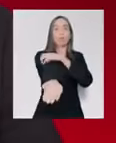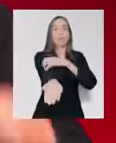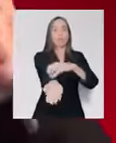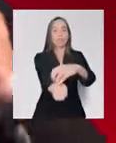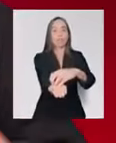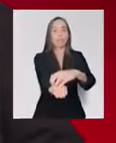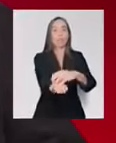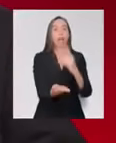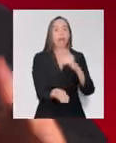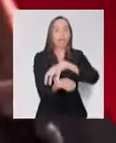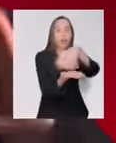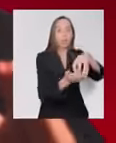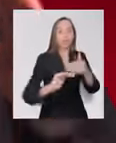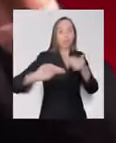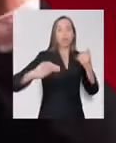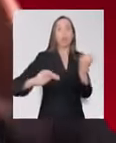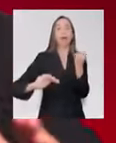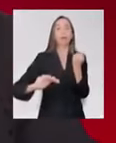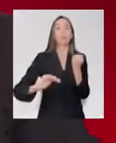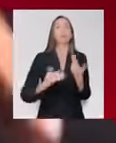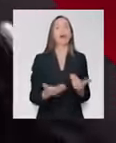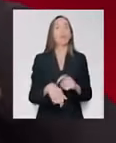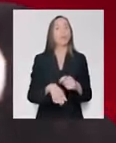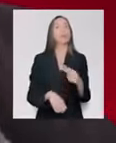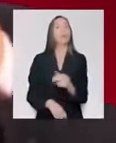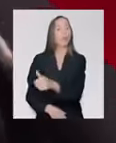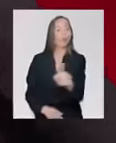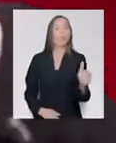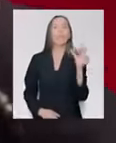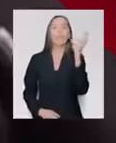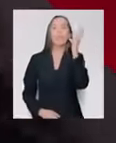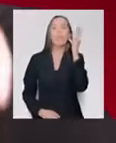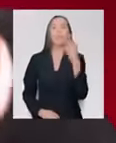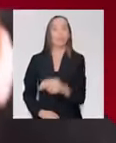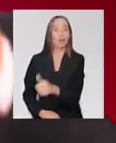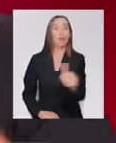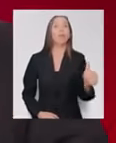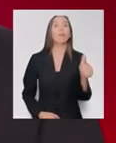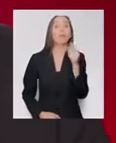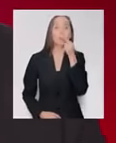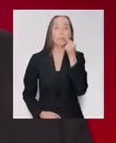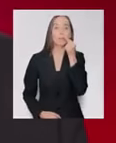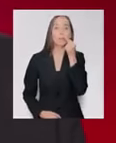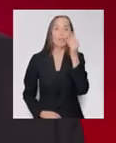y regionalización, autonomía territorial. Es tiempo de todas y todos.